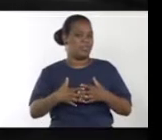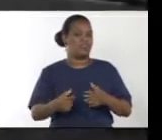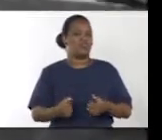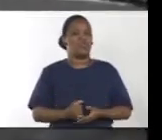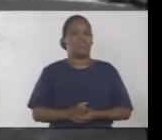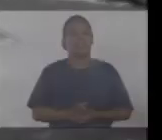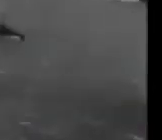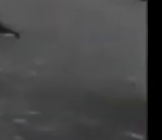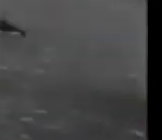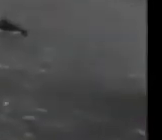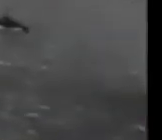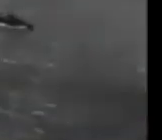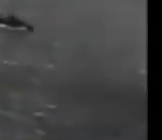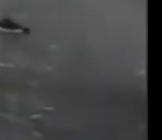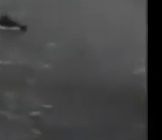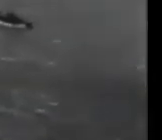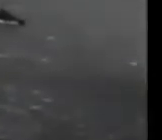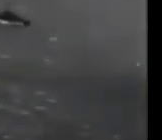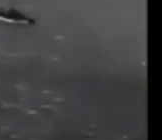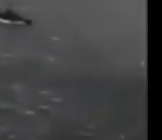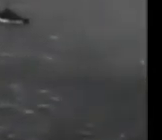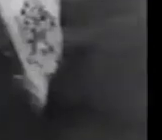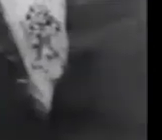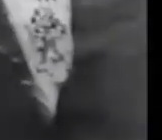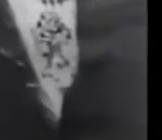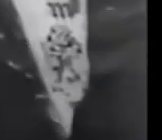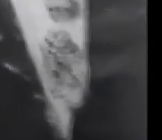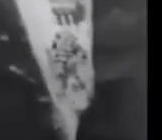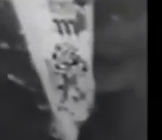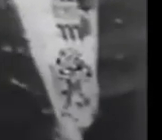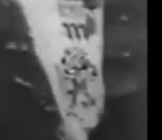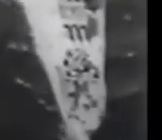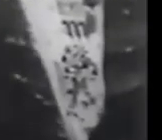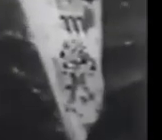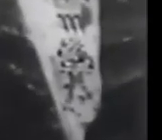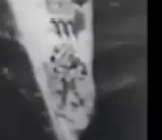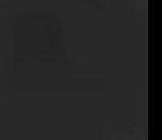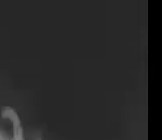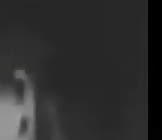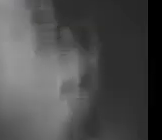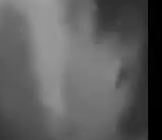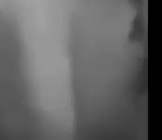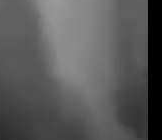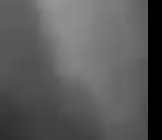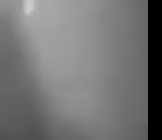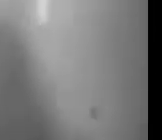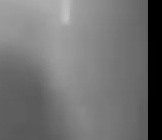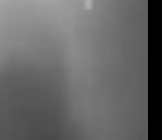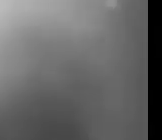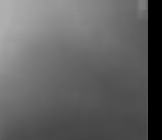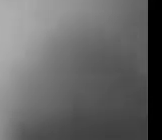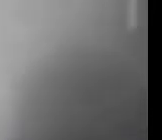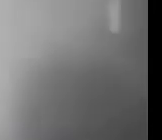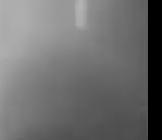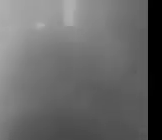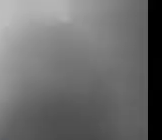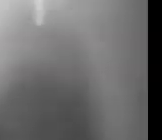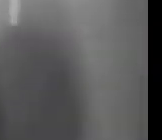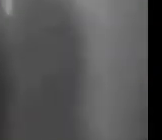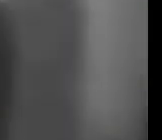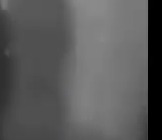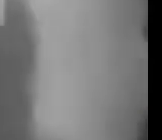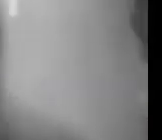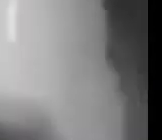Aproximadamente a las 3 de la madrugada del 17 de abril, en el punto 1, sede del alto mando de la revolución ubicado en La